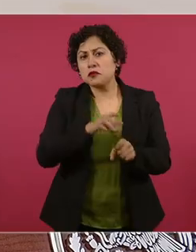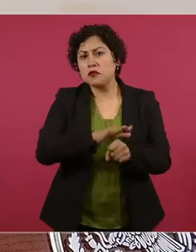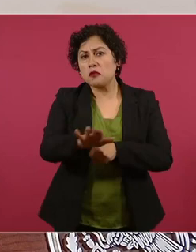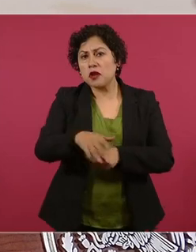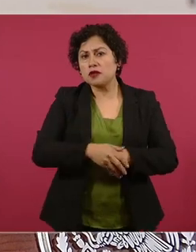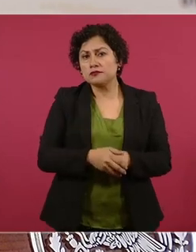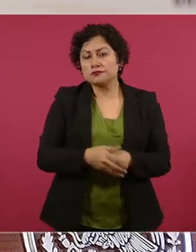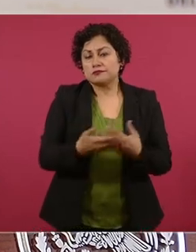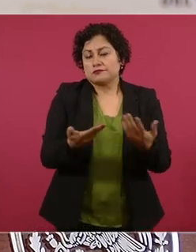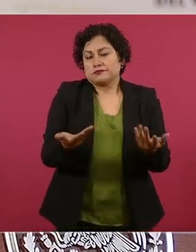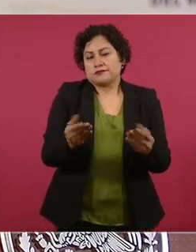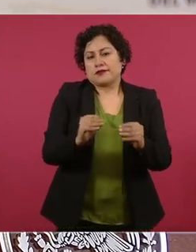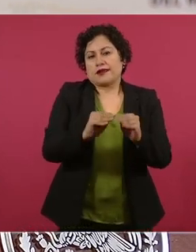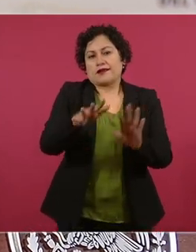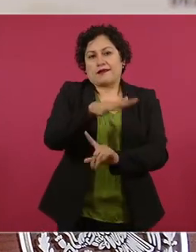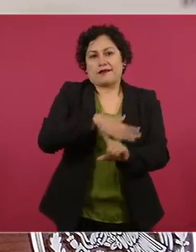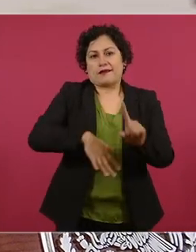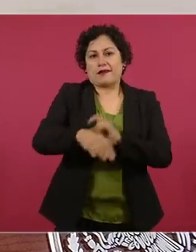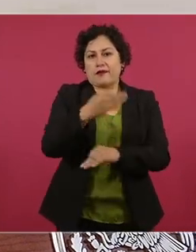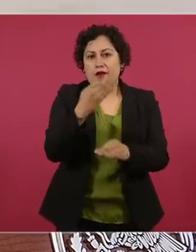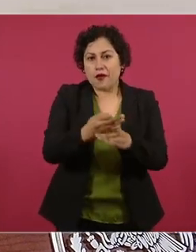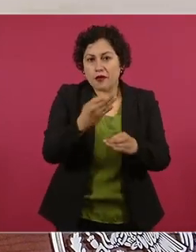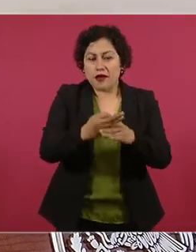¿Y qué sucedería